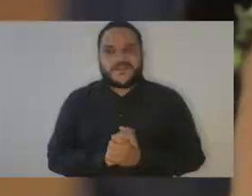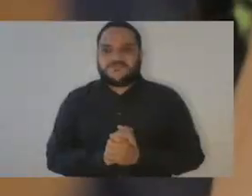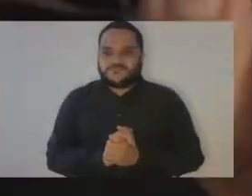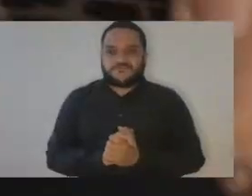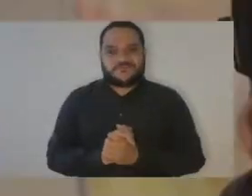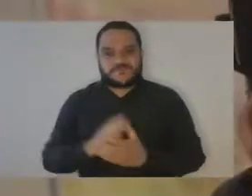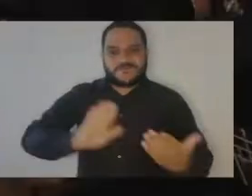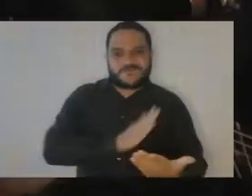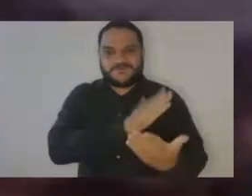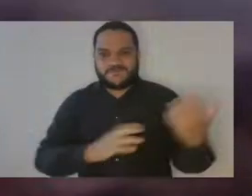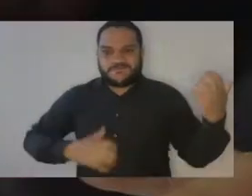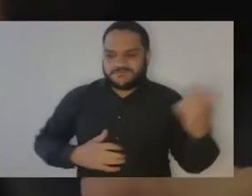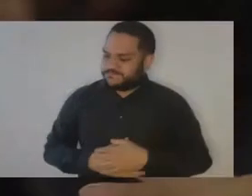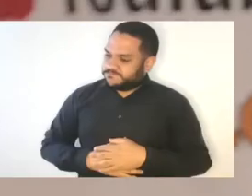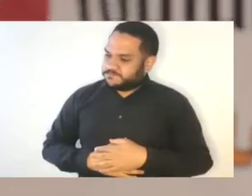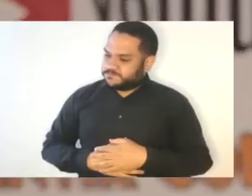escalera?